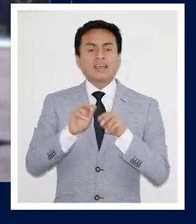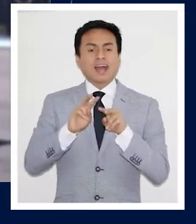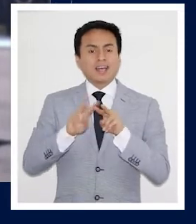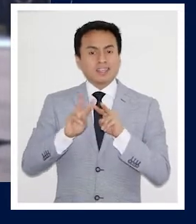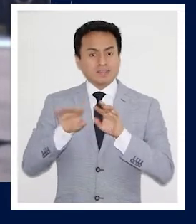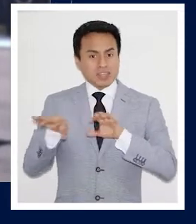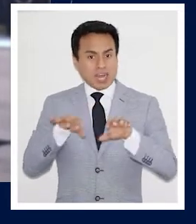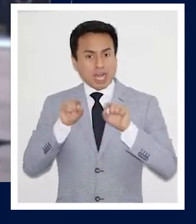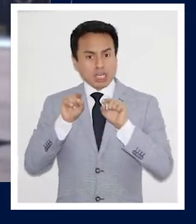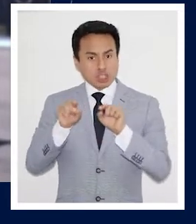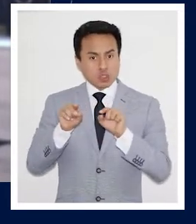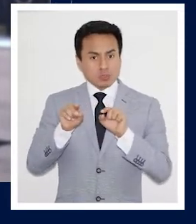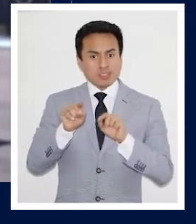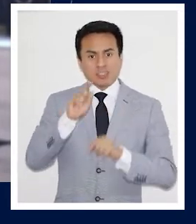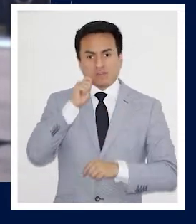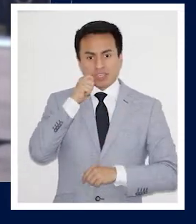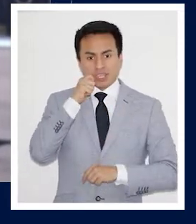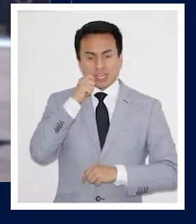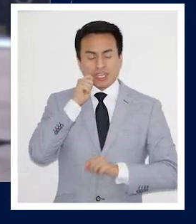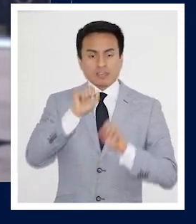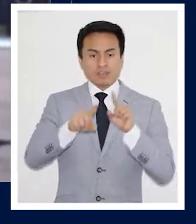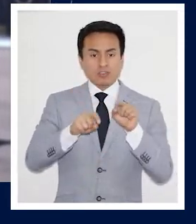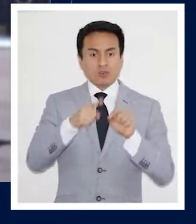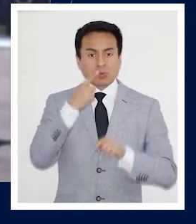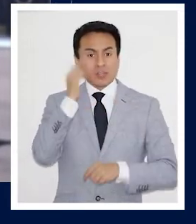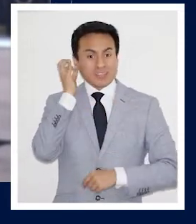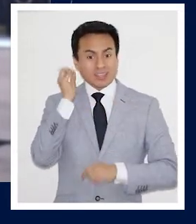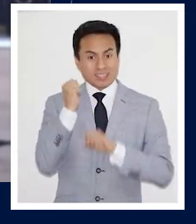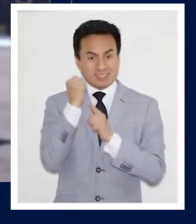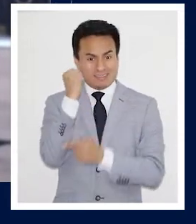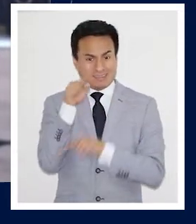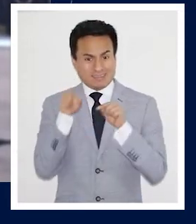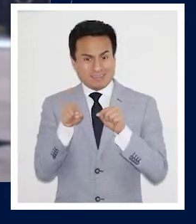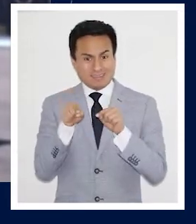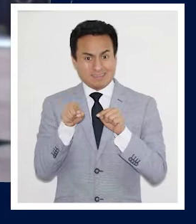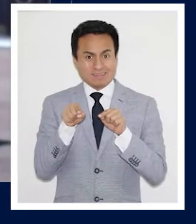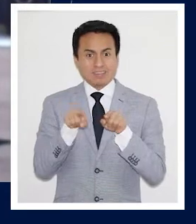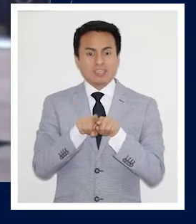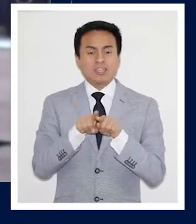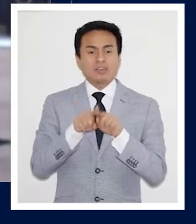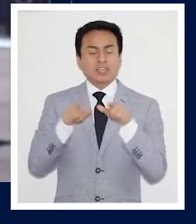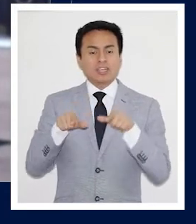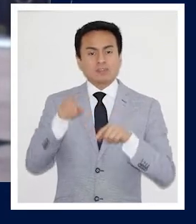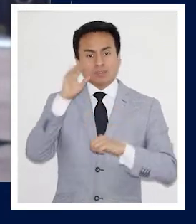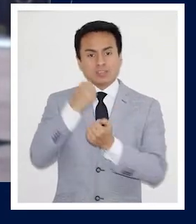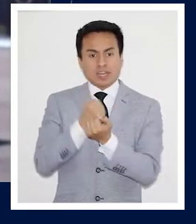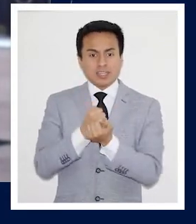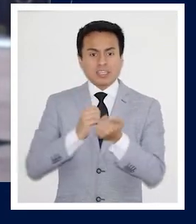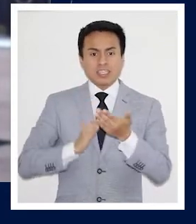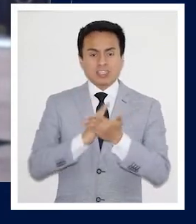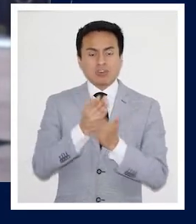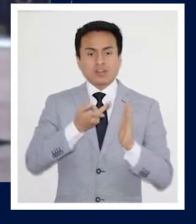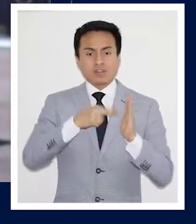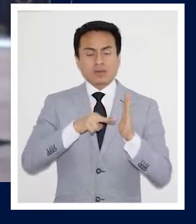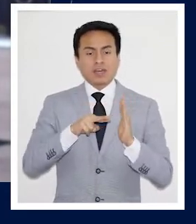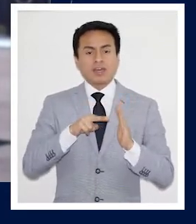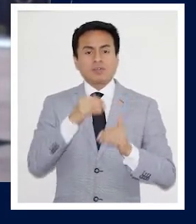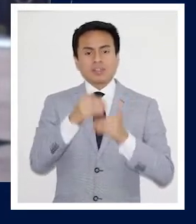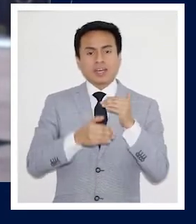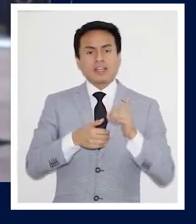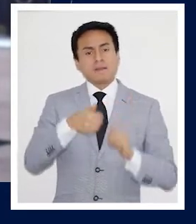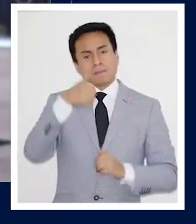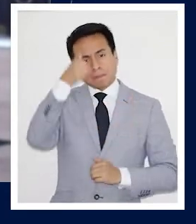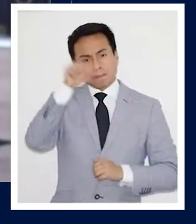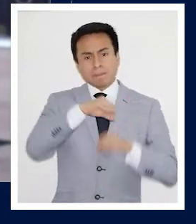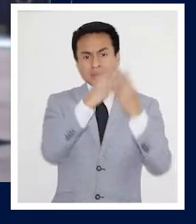de que dicha actividad, me refiero a que defensoras y defensores concurrían a las unidades policiales, sobre todo al inicio de la reforma